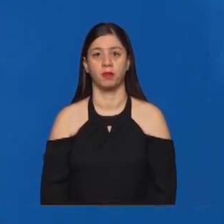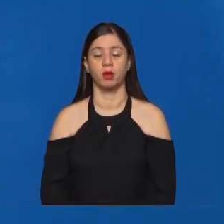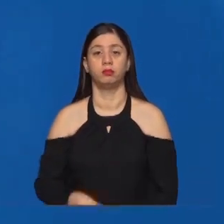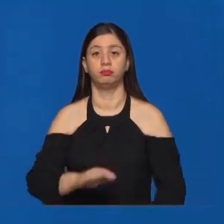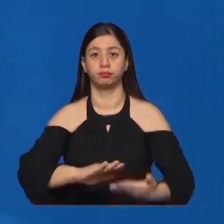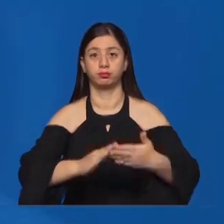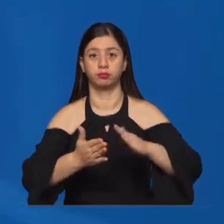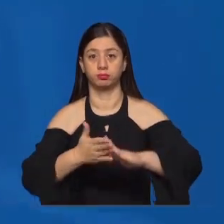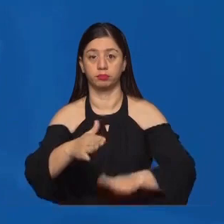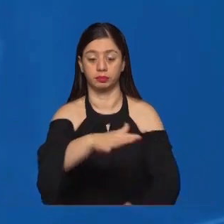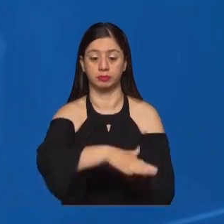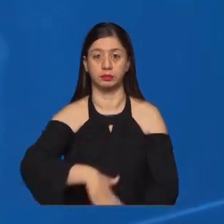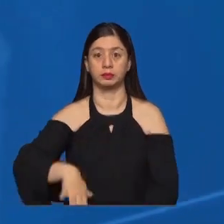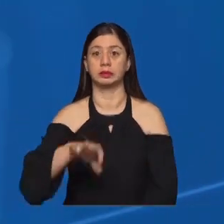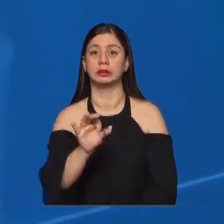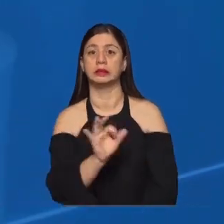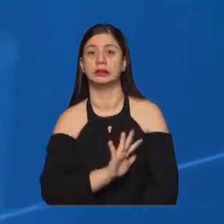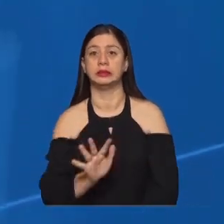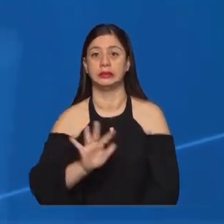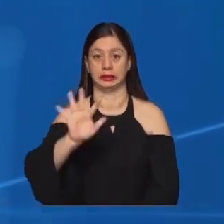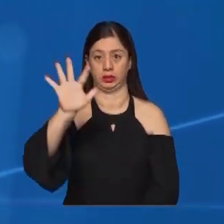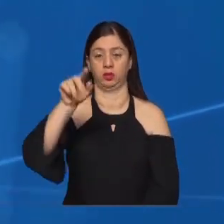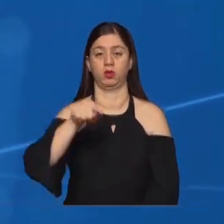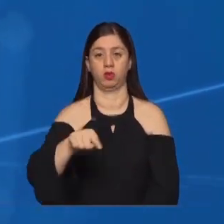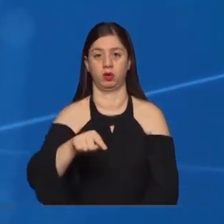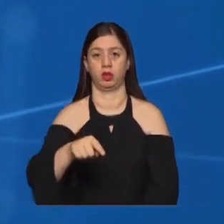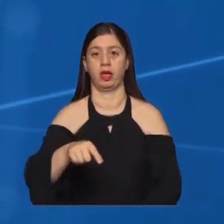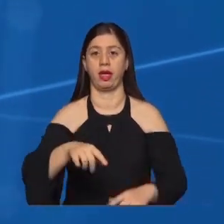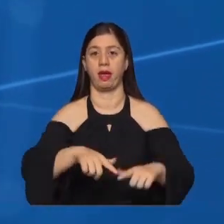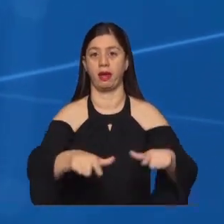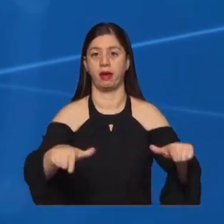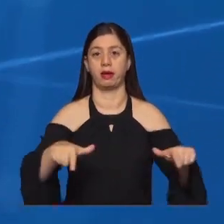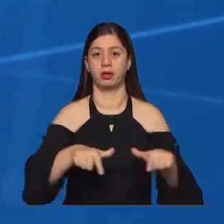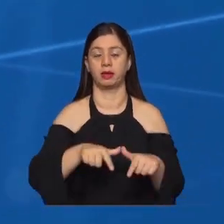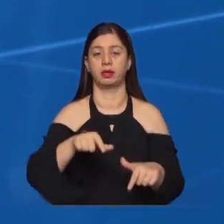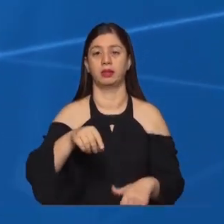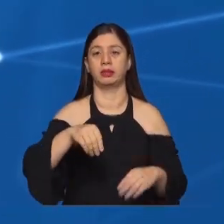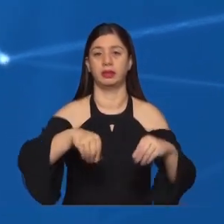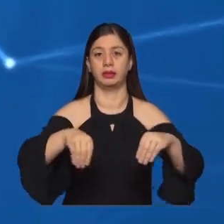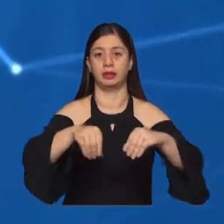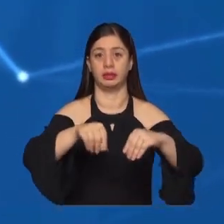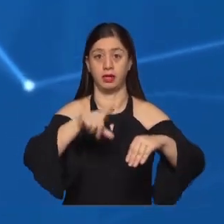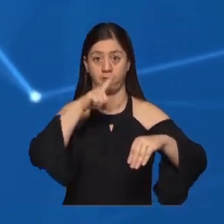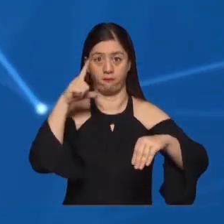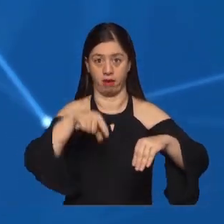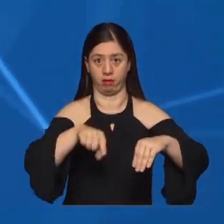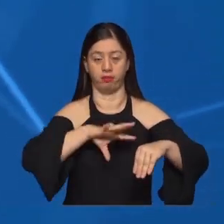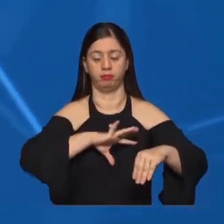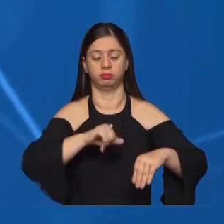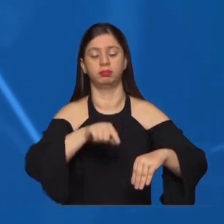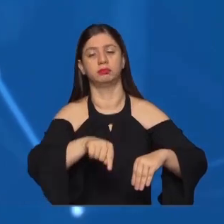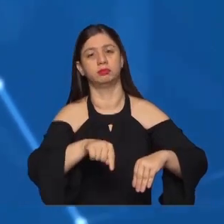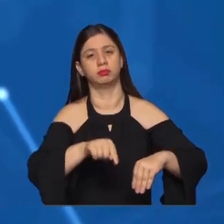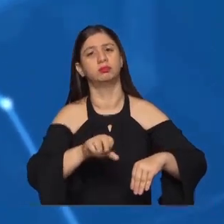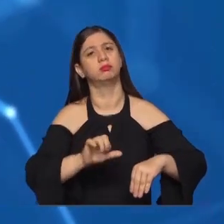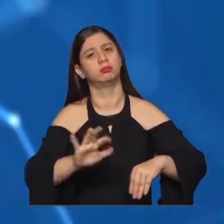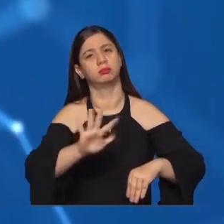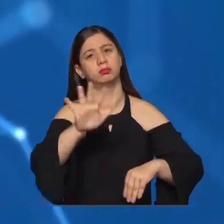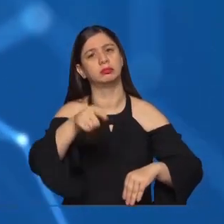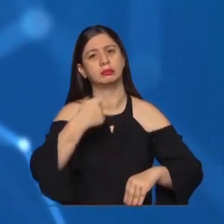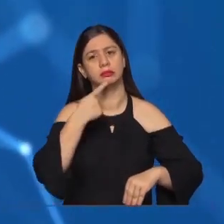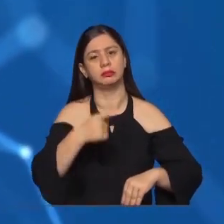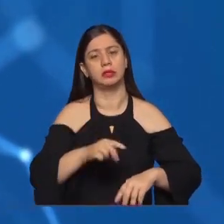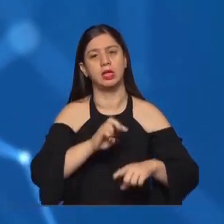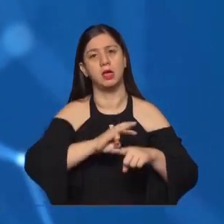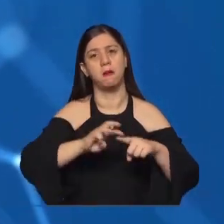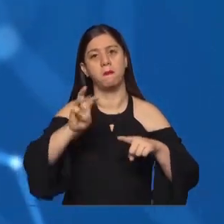comunidad, en este caso del barrio Siloé, especialmente del sector conocido como Tierra Blanca aquí en Santiago de Cali, denuncia que la suspensión de las actividades